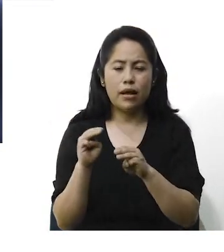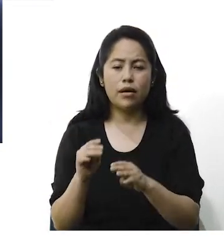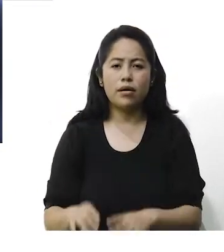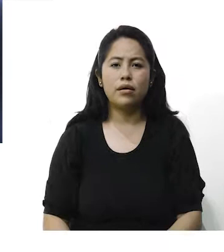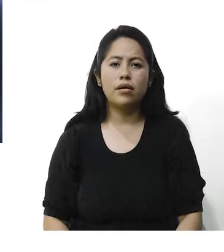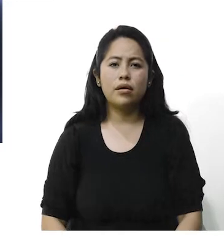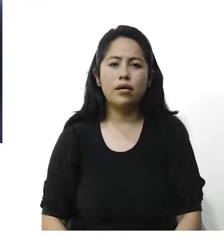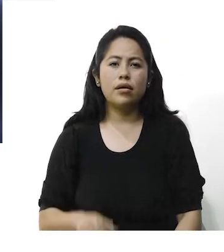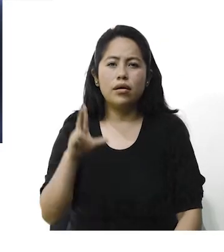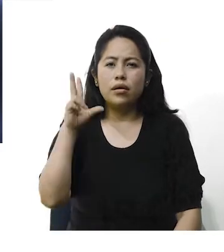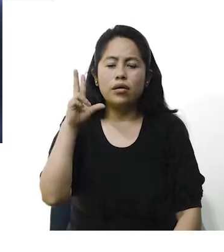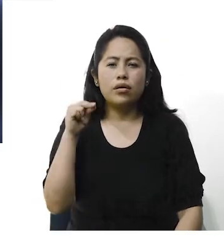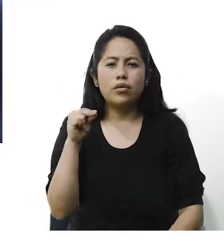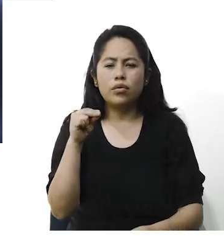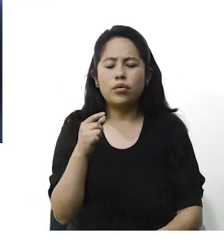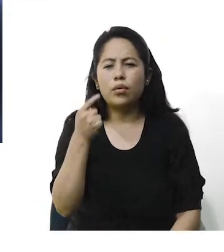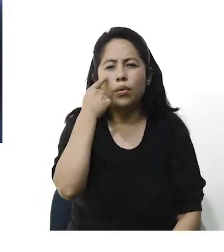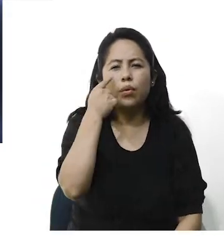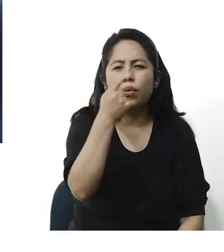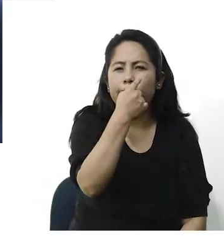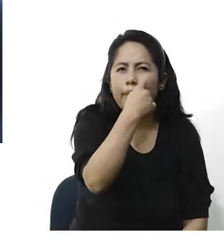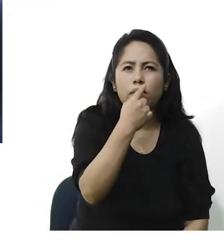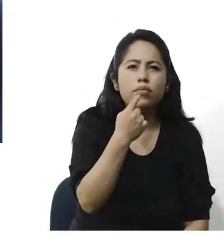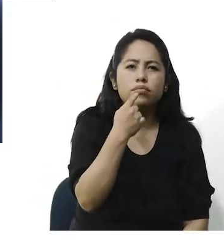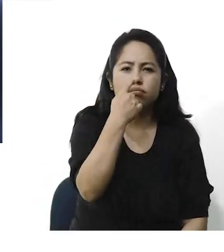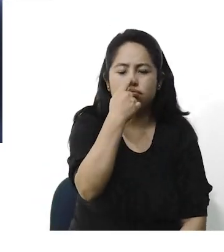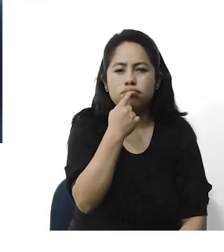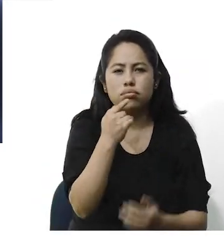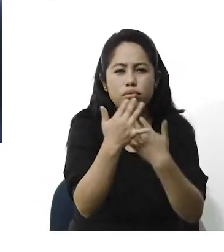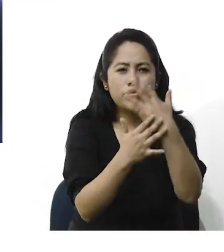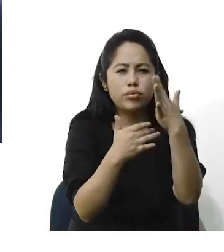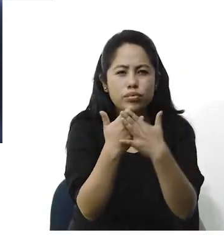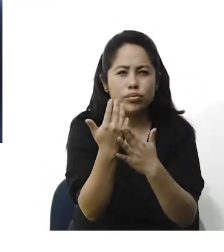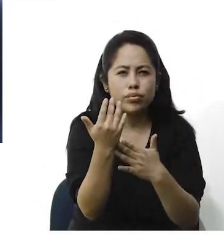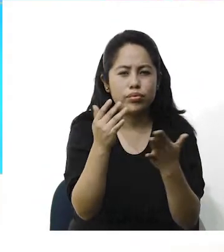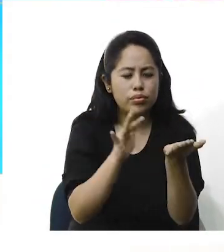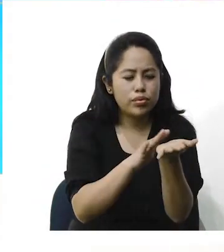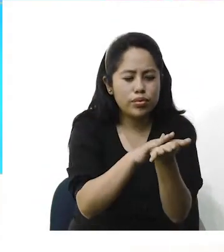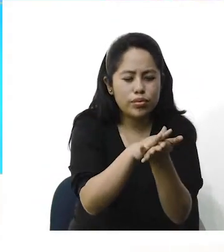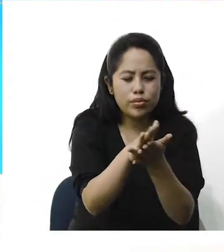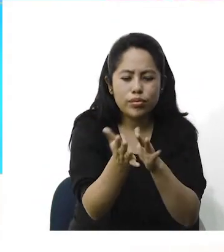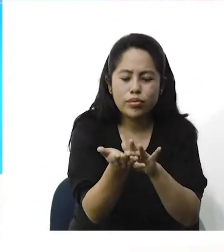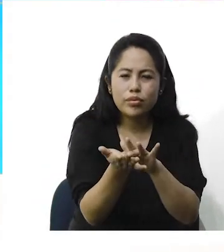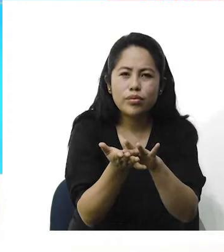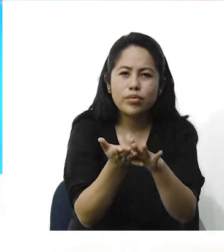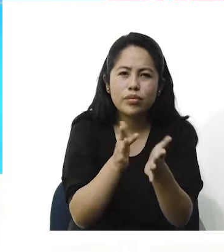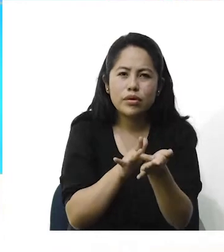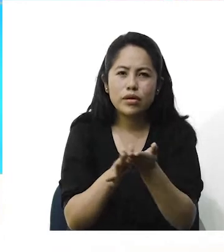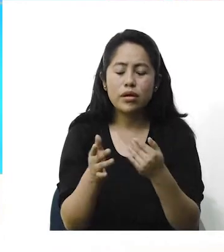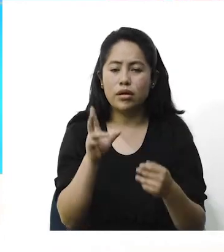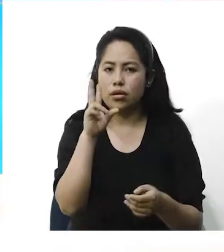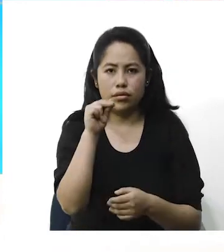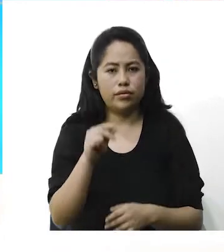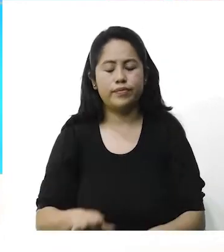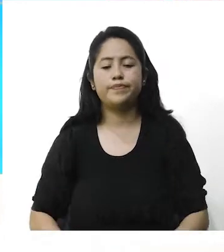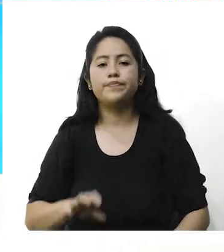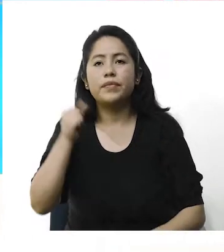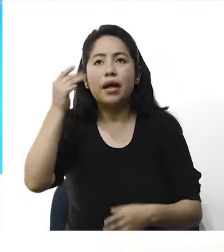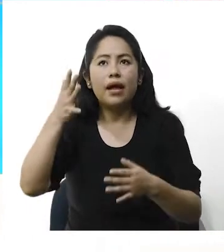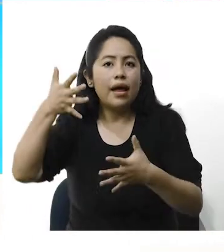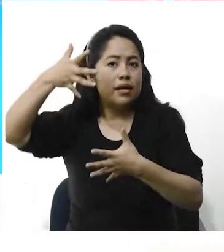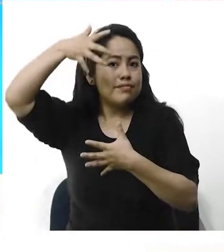órganos de los sentidos, sino viceversa, desde el cerebro hasta los órganos que efectúan